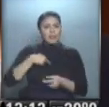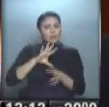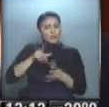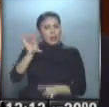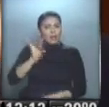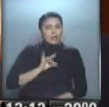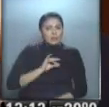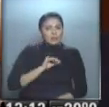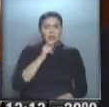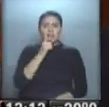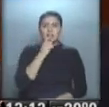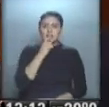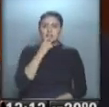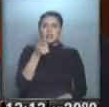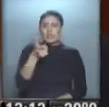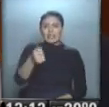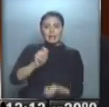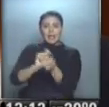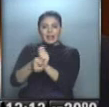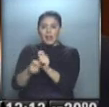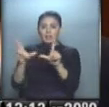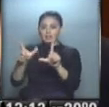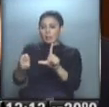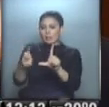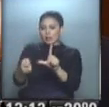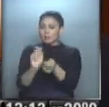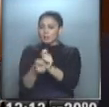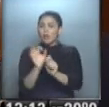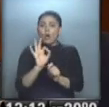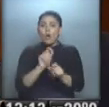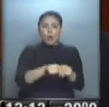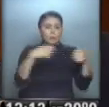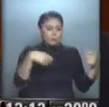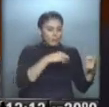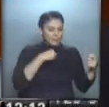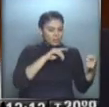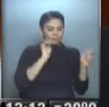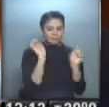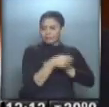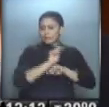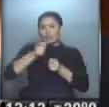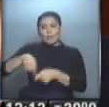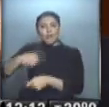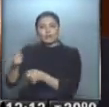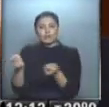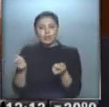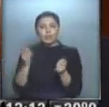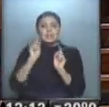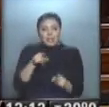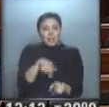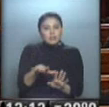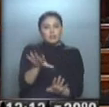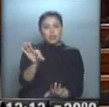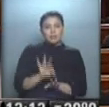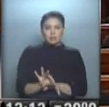cuando cambiamos el dial o cuando mudamos de periódico preferido. También, por supuesto, y